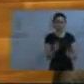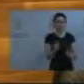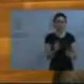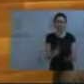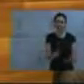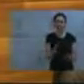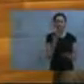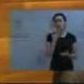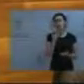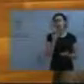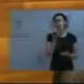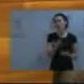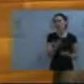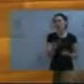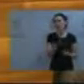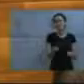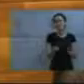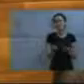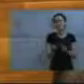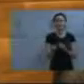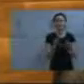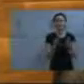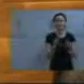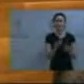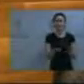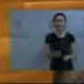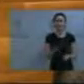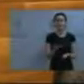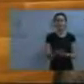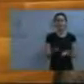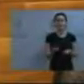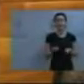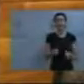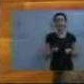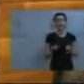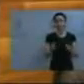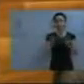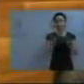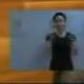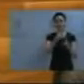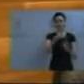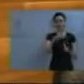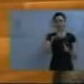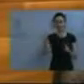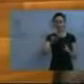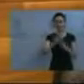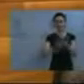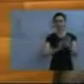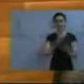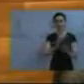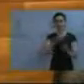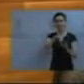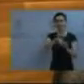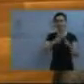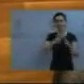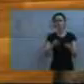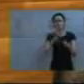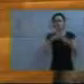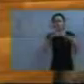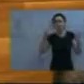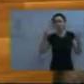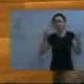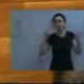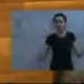falta una coordinación, porque yo he pedido el gasto de todas las empresas, entes, fundaciones que conforman el sector público en informática